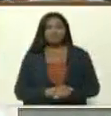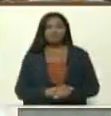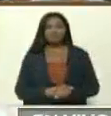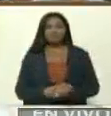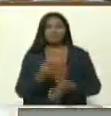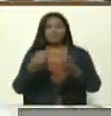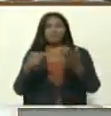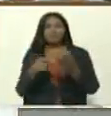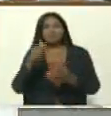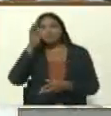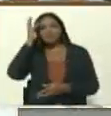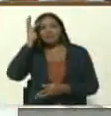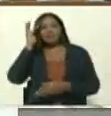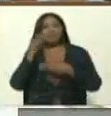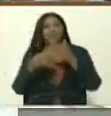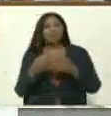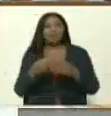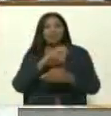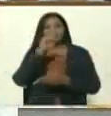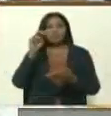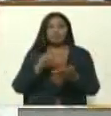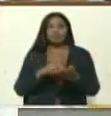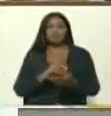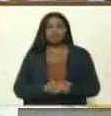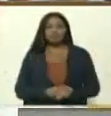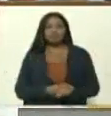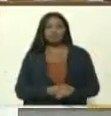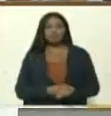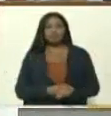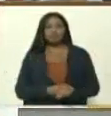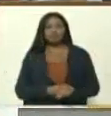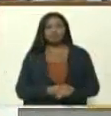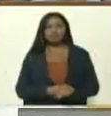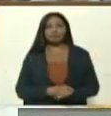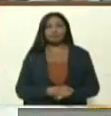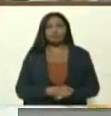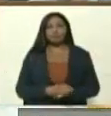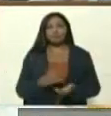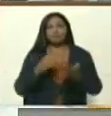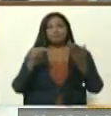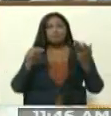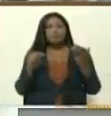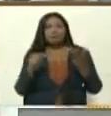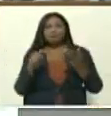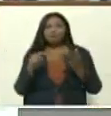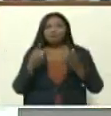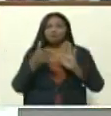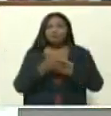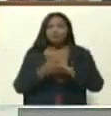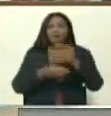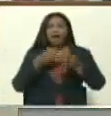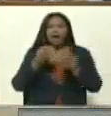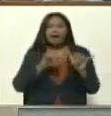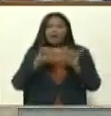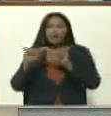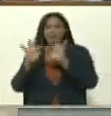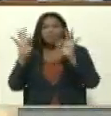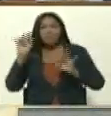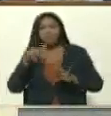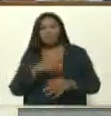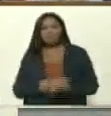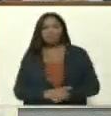demás fiscales nacionales, provisorios, auxiliares, etcétera, que hagan lo mismo,